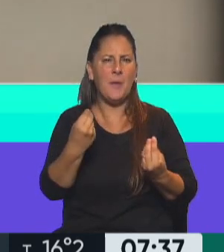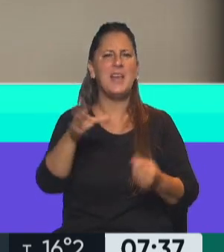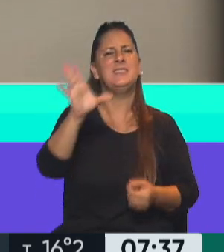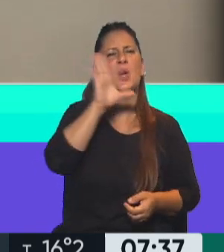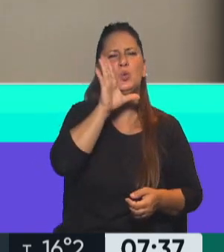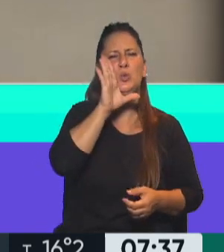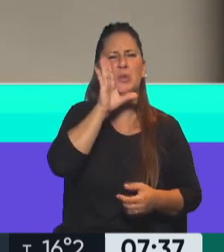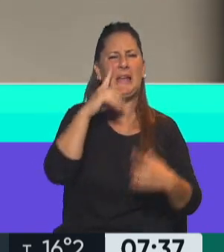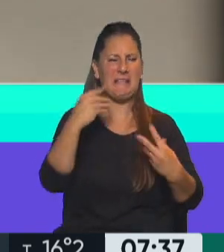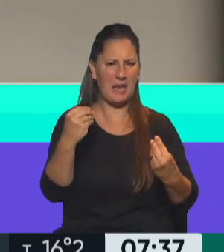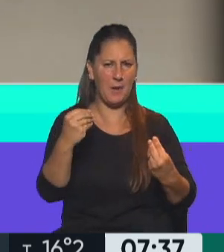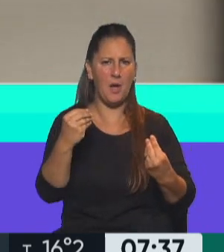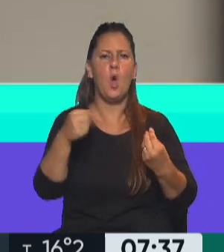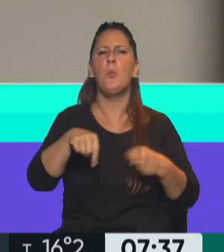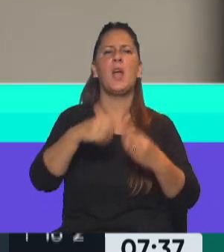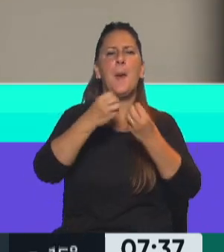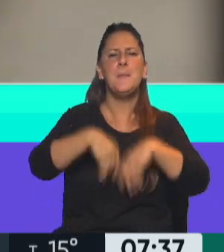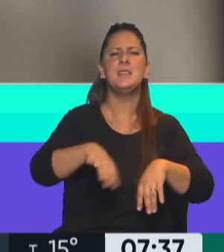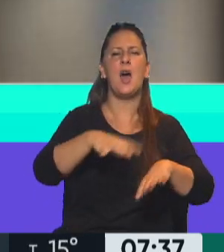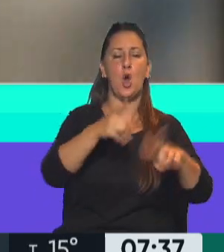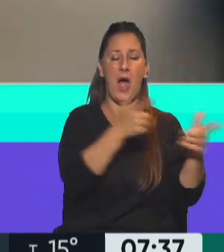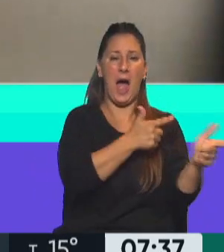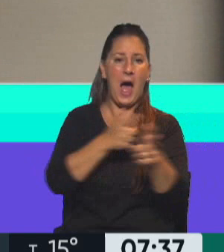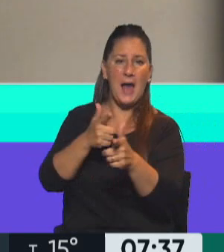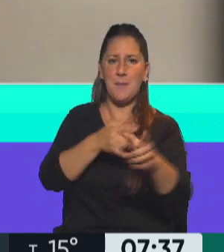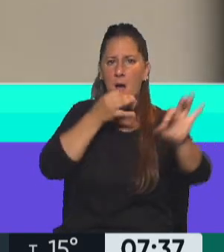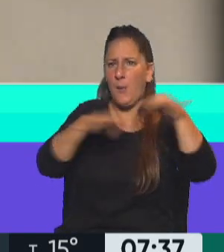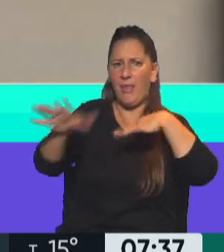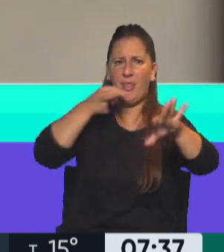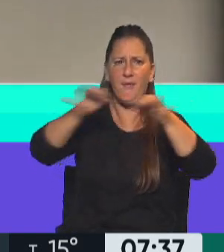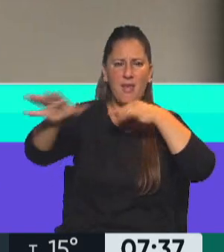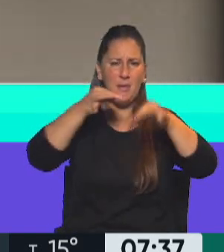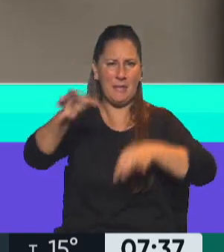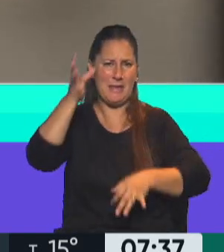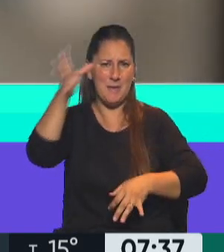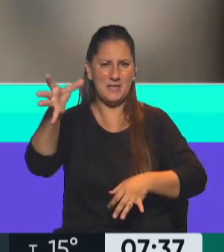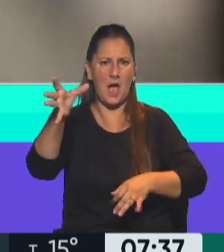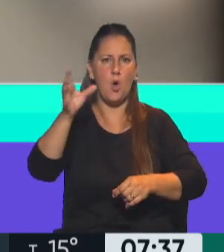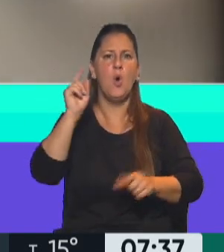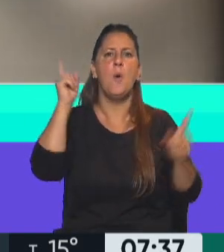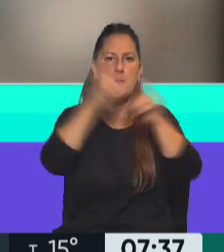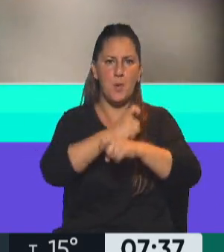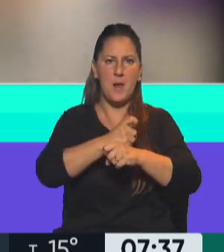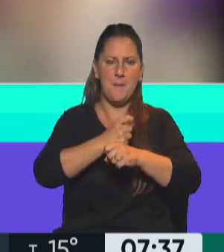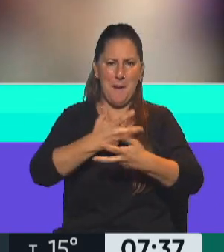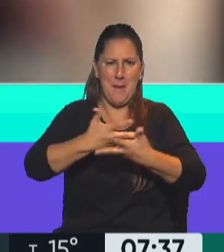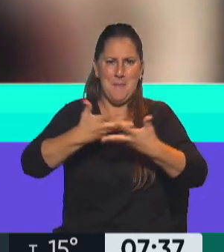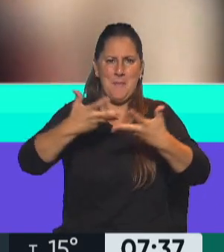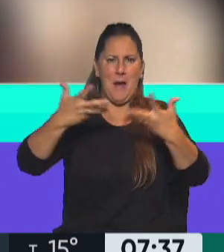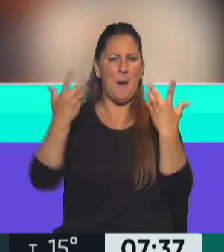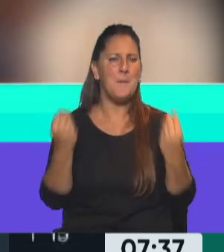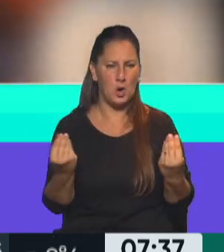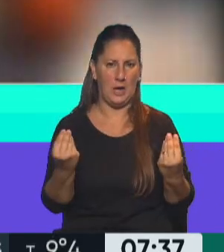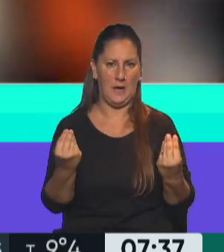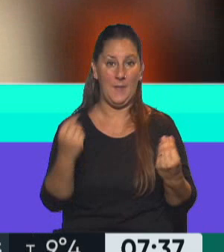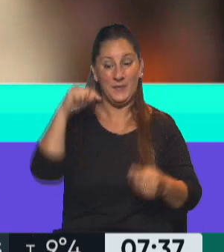Unidos por eso? ¿Por qué empezaron a vender armas a grande escala? ¿Por qué empezaron a escalar el conflicto? Todo esto es